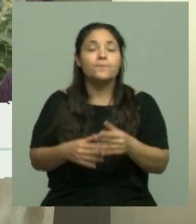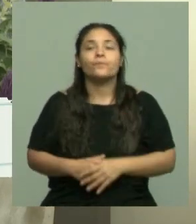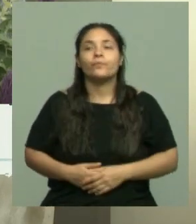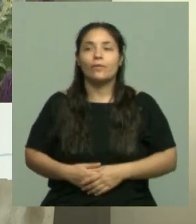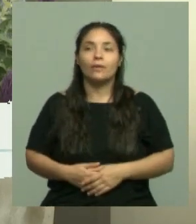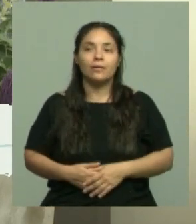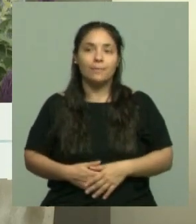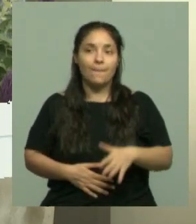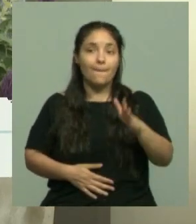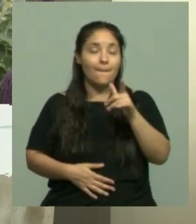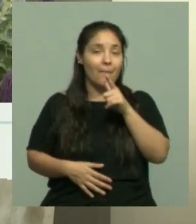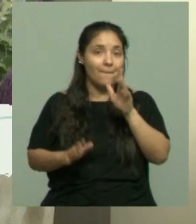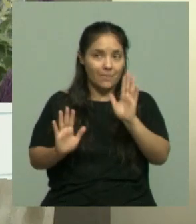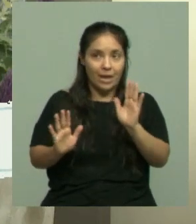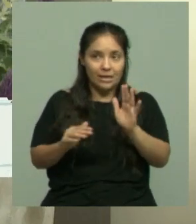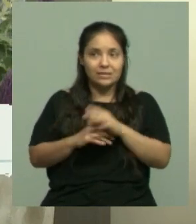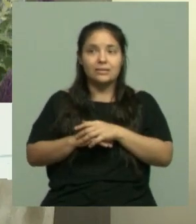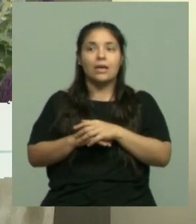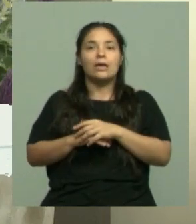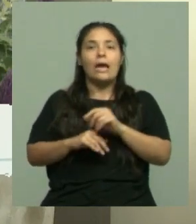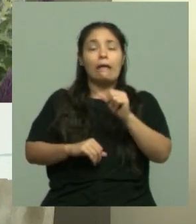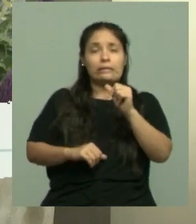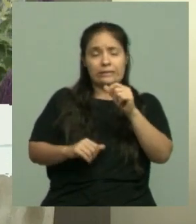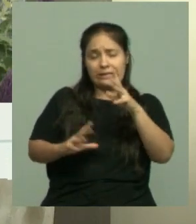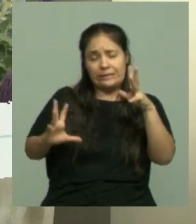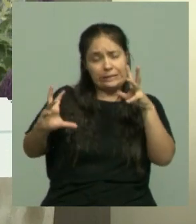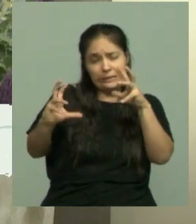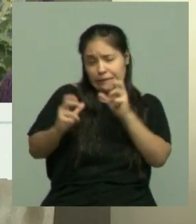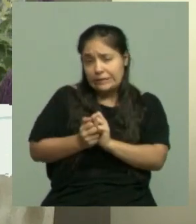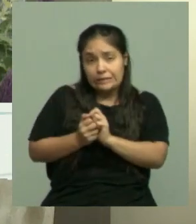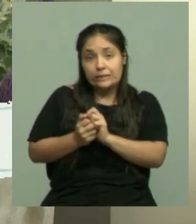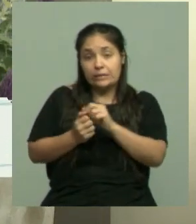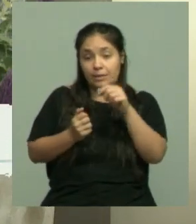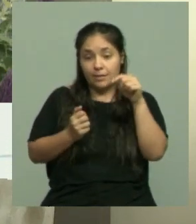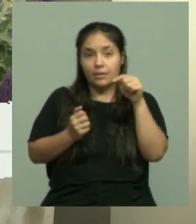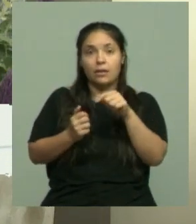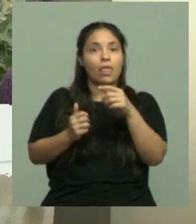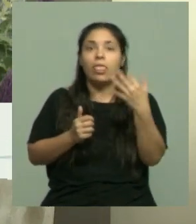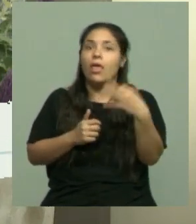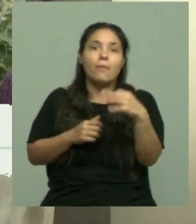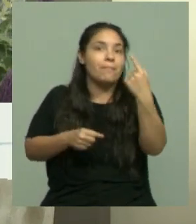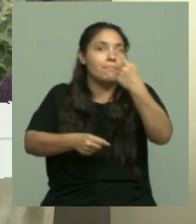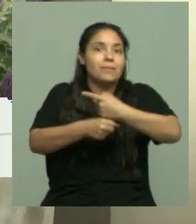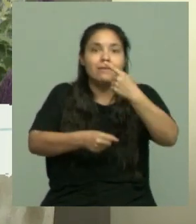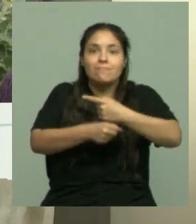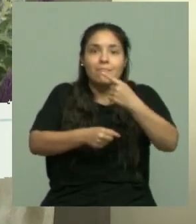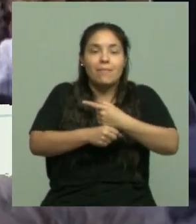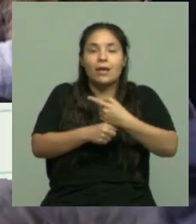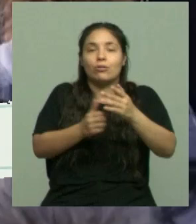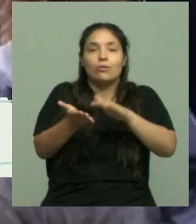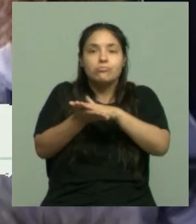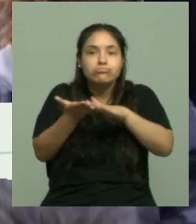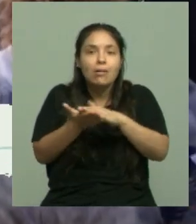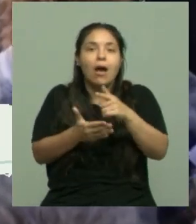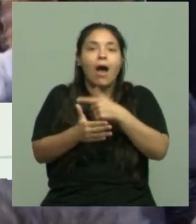antes de reconstruir heridas hay que sanear el hambre, la salud y la hidratación, así de duro como suena.